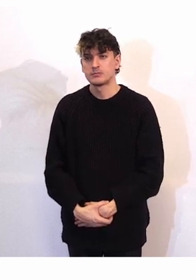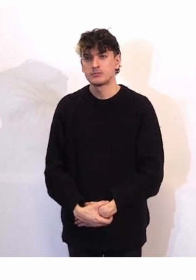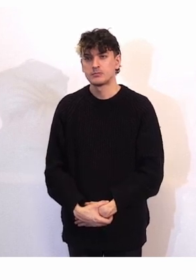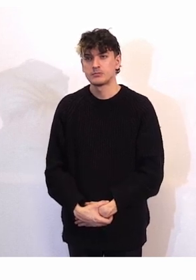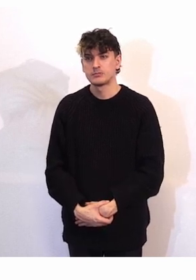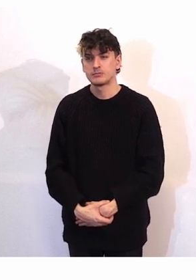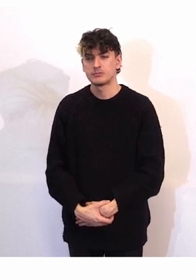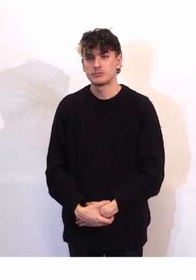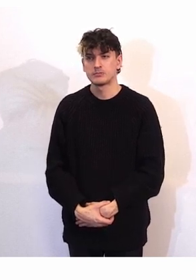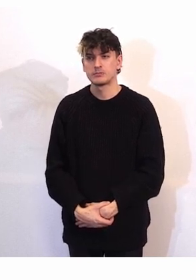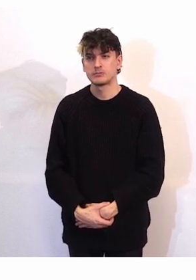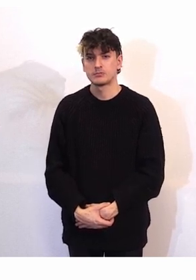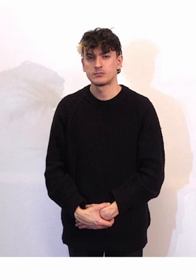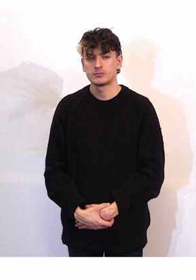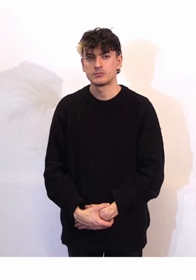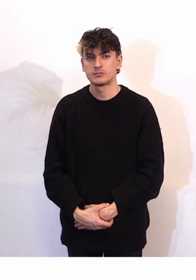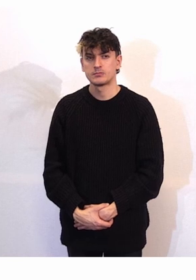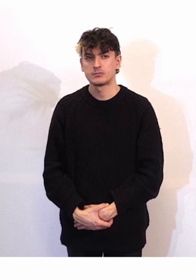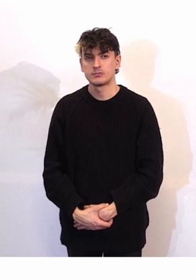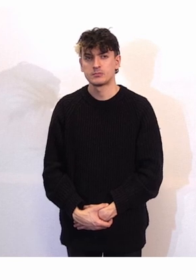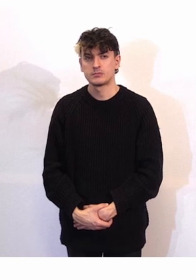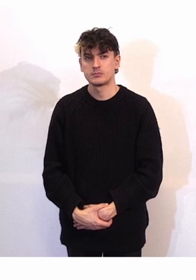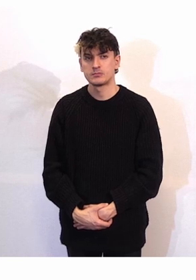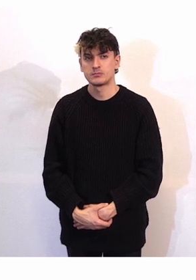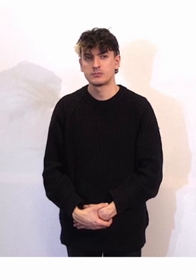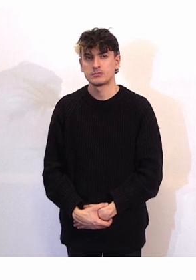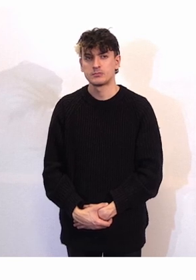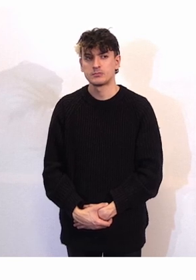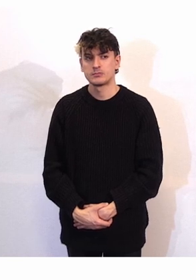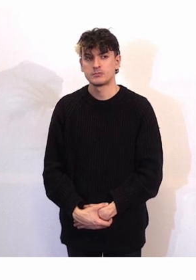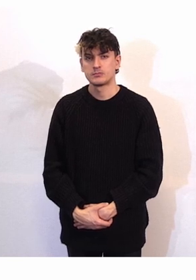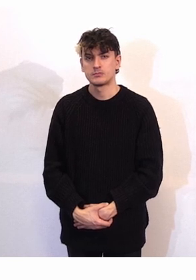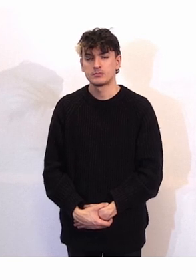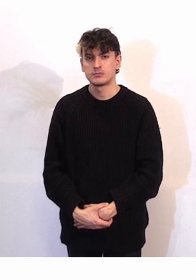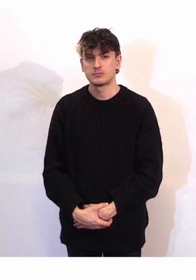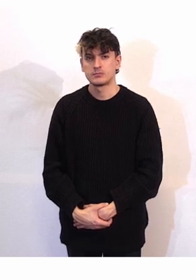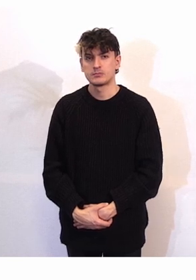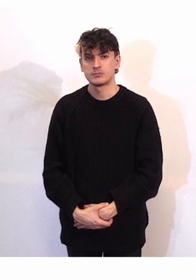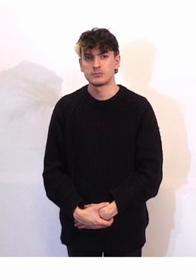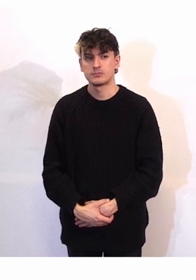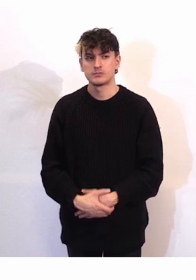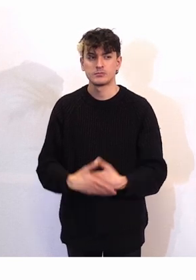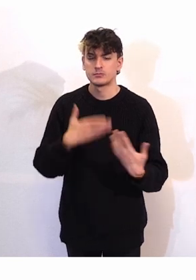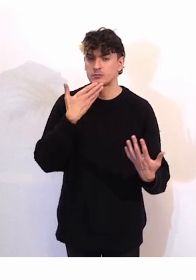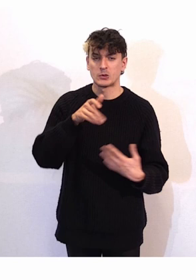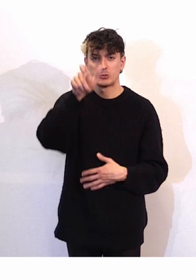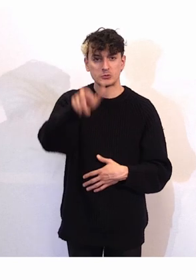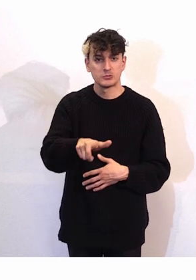Es como prestar nuestra voz a alguien que no puede hablar, pero